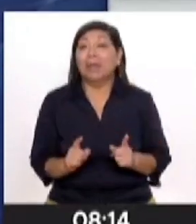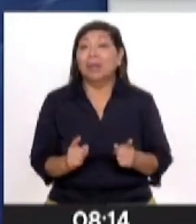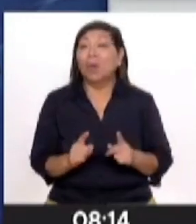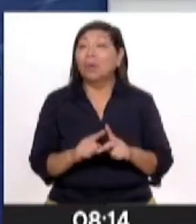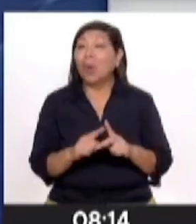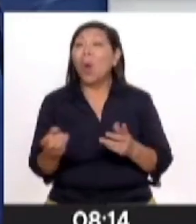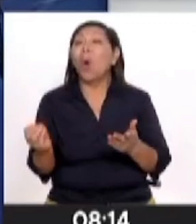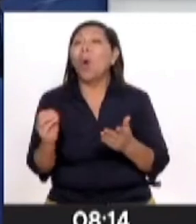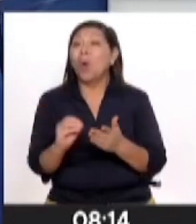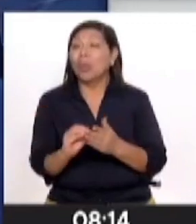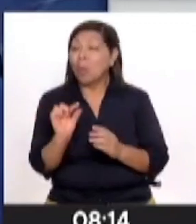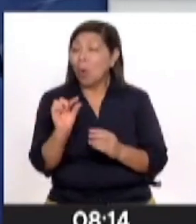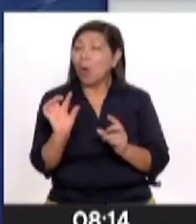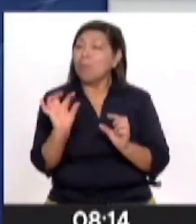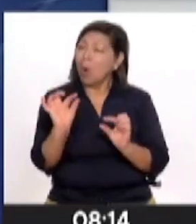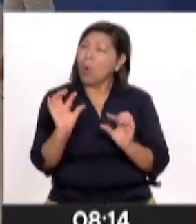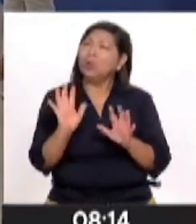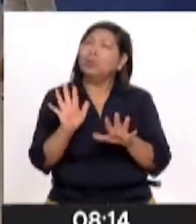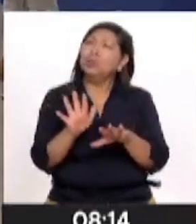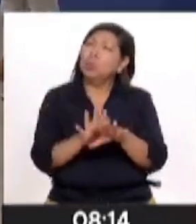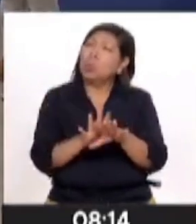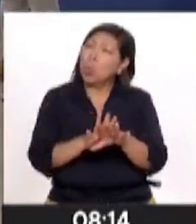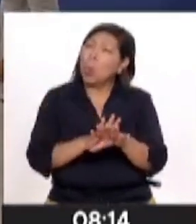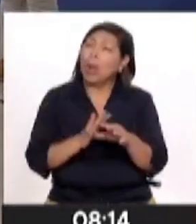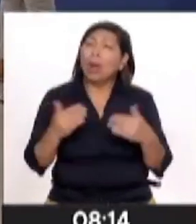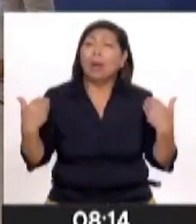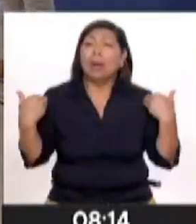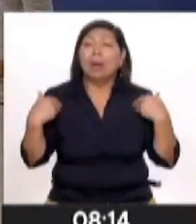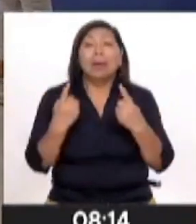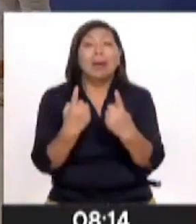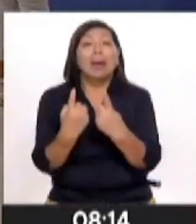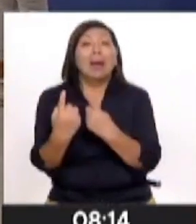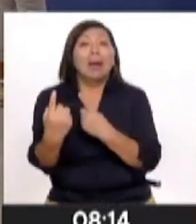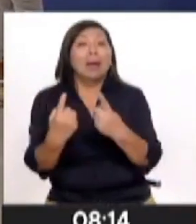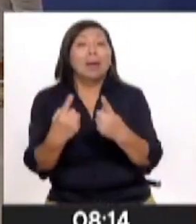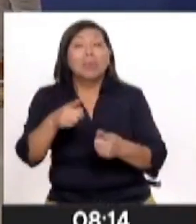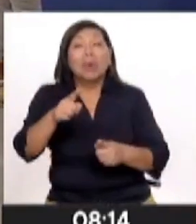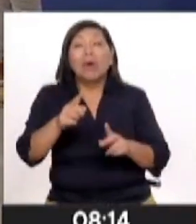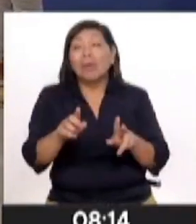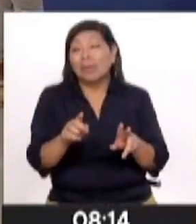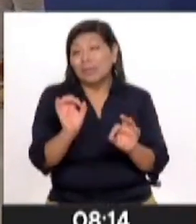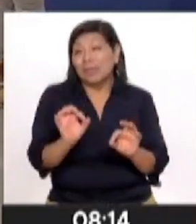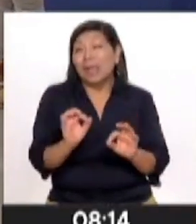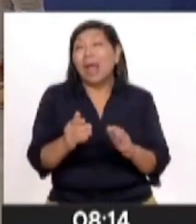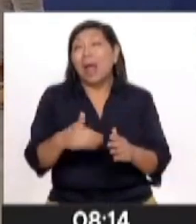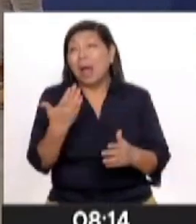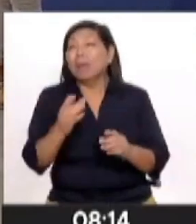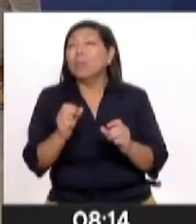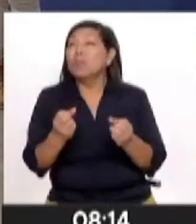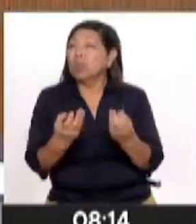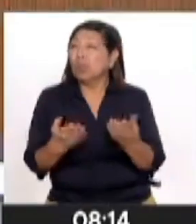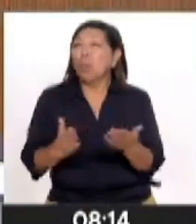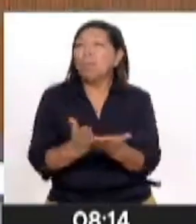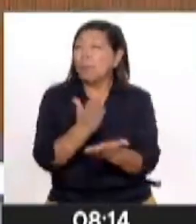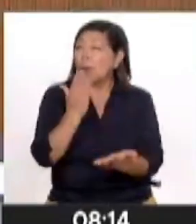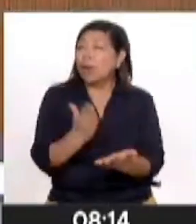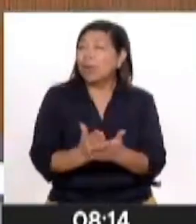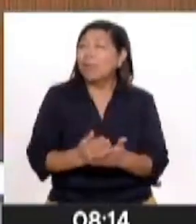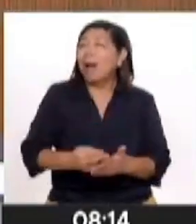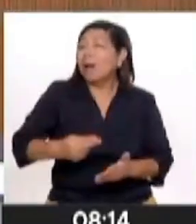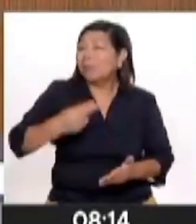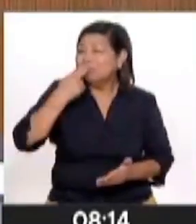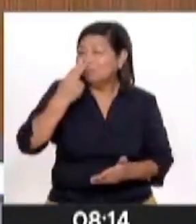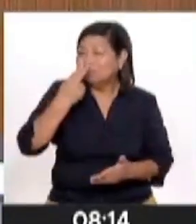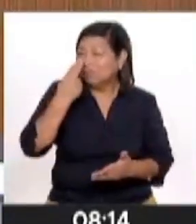salir, nuevamente colocarse el abrigo, hay que cuidarse mucho de estos cambios y de las enfermedades respiratorias también. Claro. Ahora, ¿cuál es el pronóstico para algunas regiones del